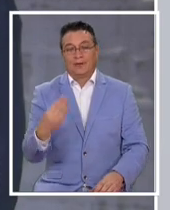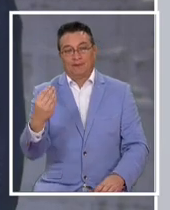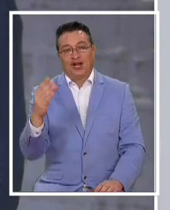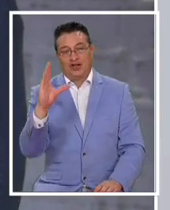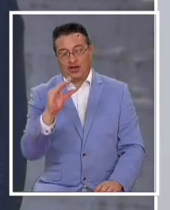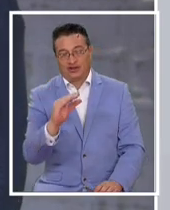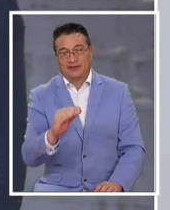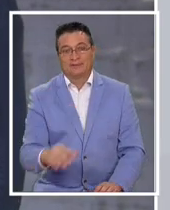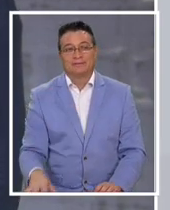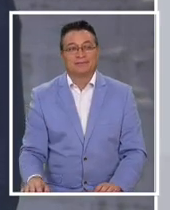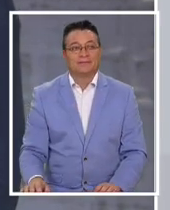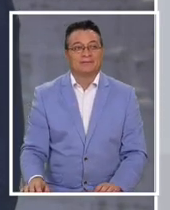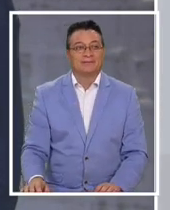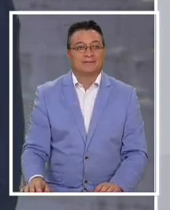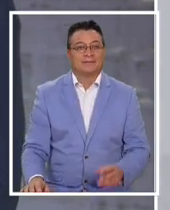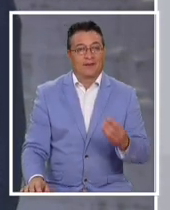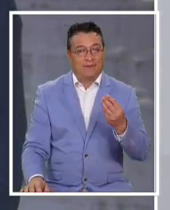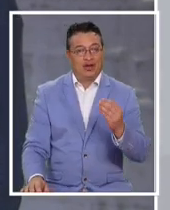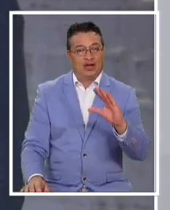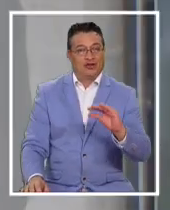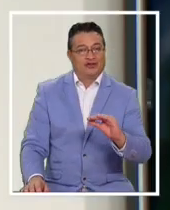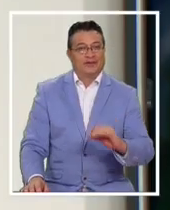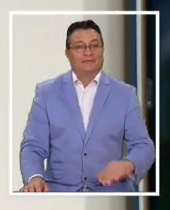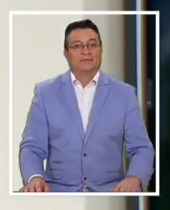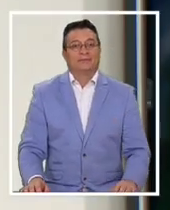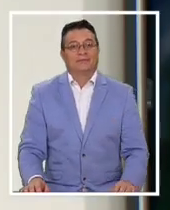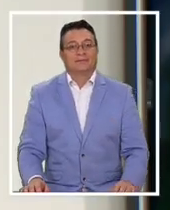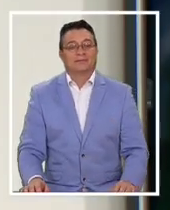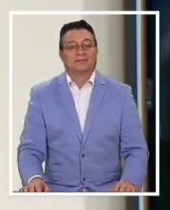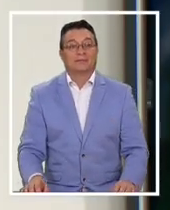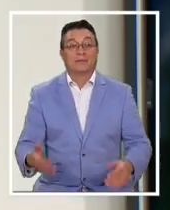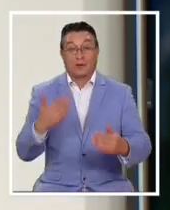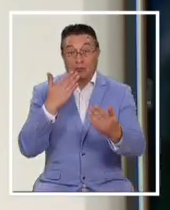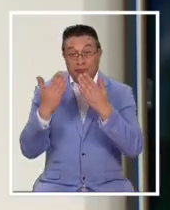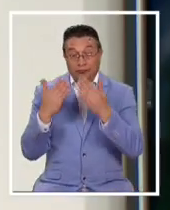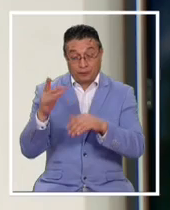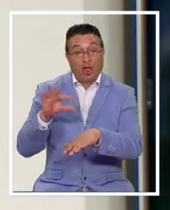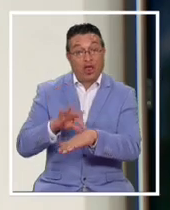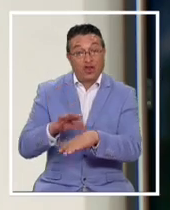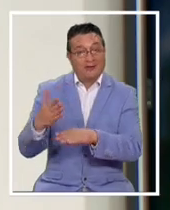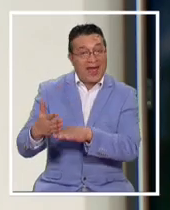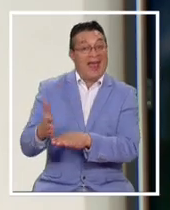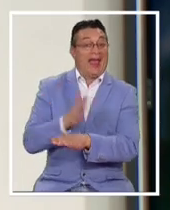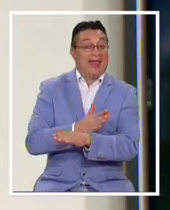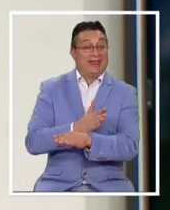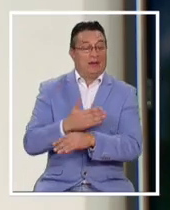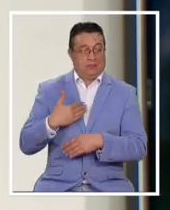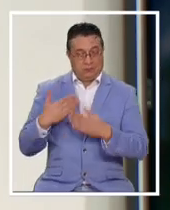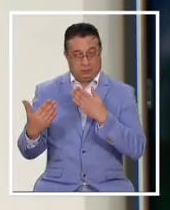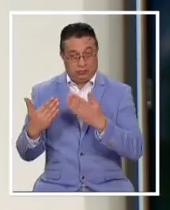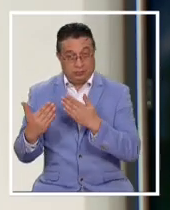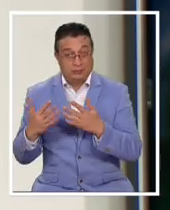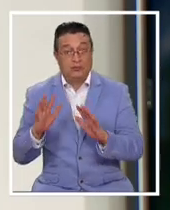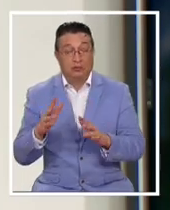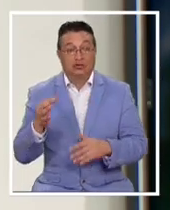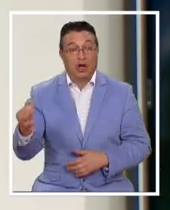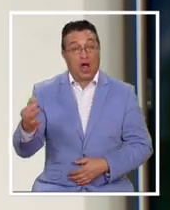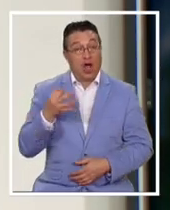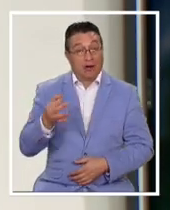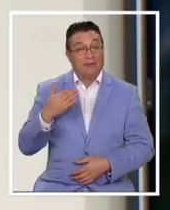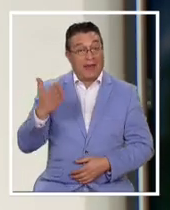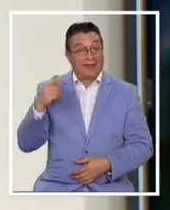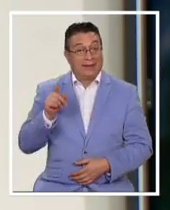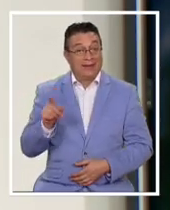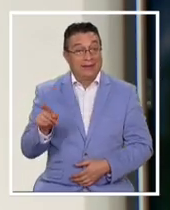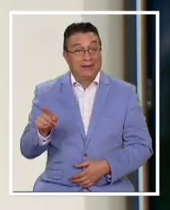noches. Buenas noches, que estén muy bien. En conversación con el doctor también anteriormente, para aclarar algunas dudas, nos